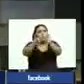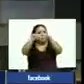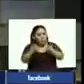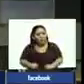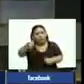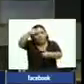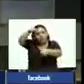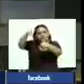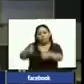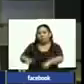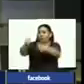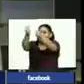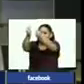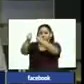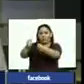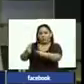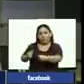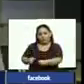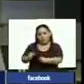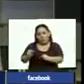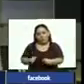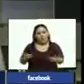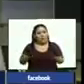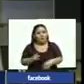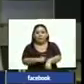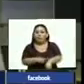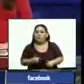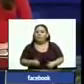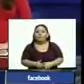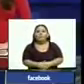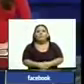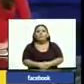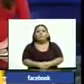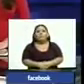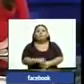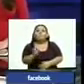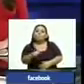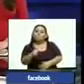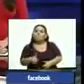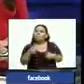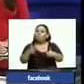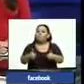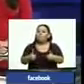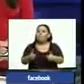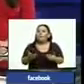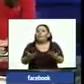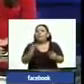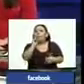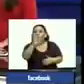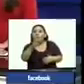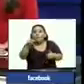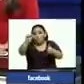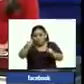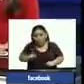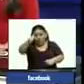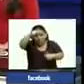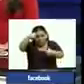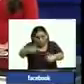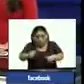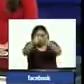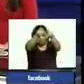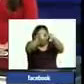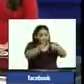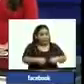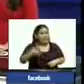Presupuesto General de la Nación 2020 se dé en tiempo. Así es, Tatiana. Estamos hablando de que para la aprobación de este presupuesto se